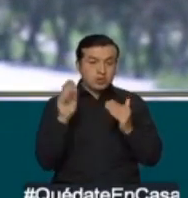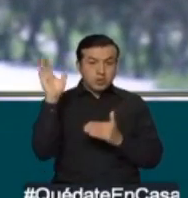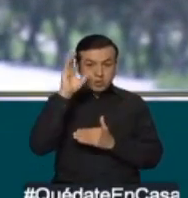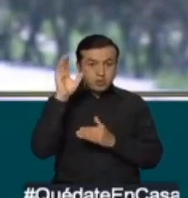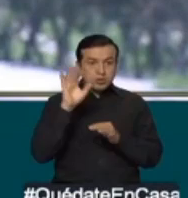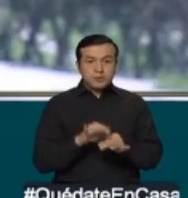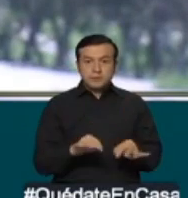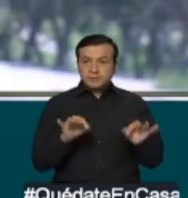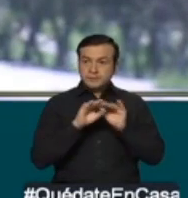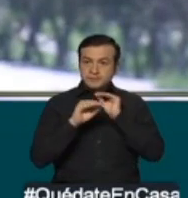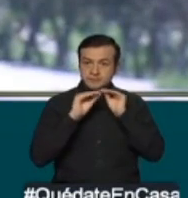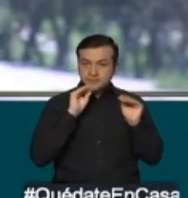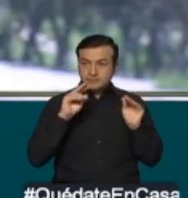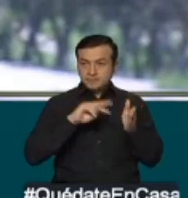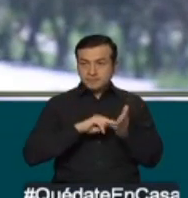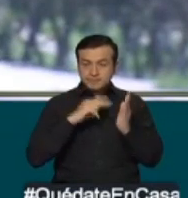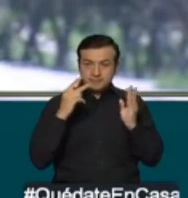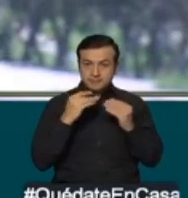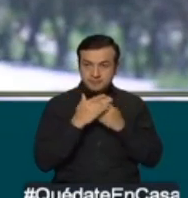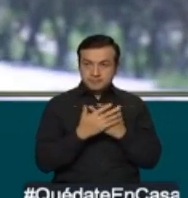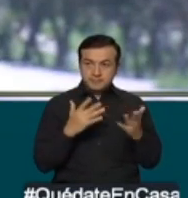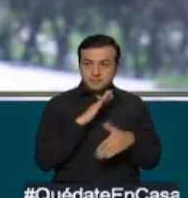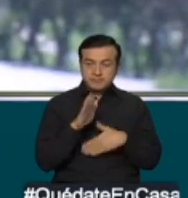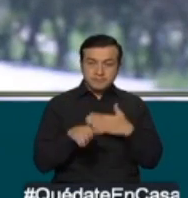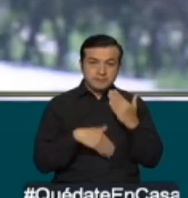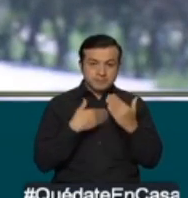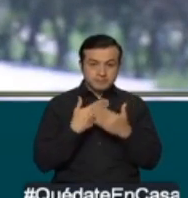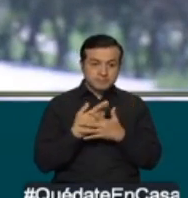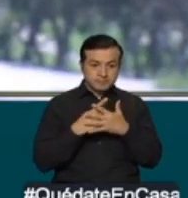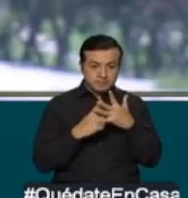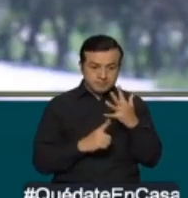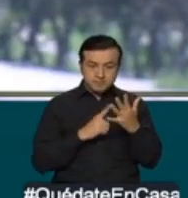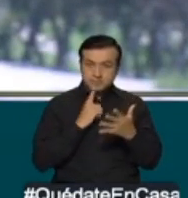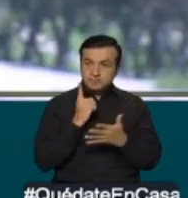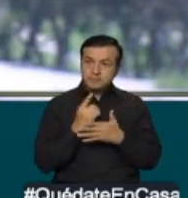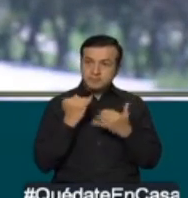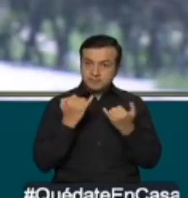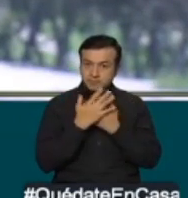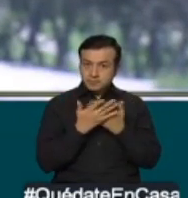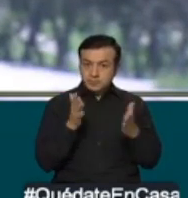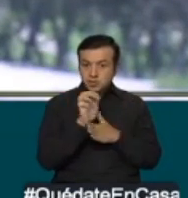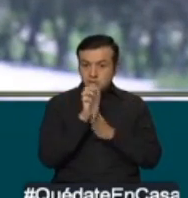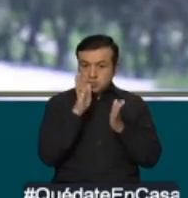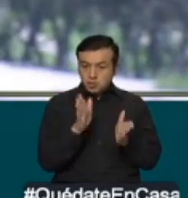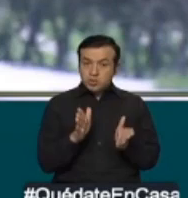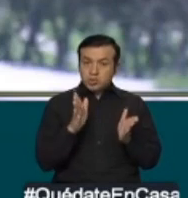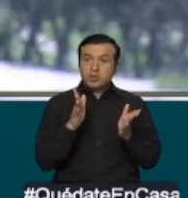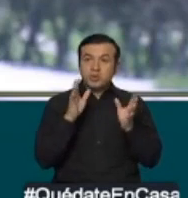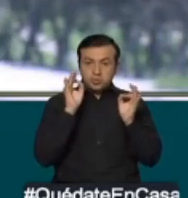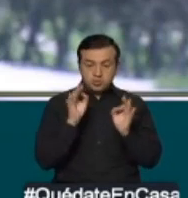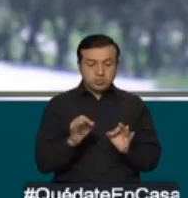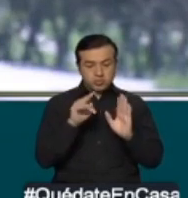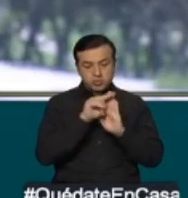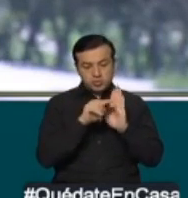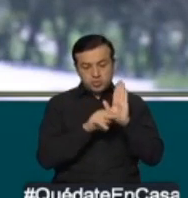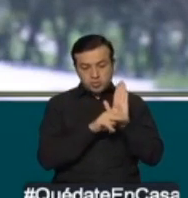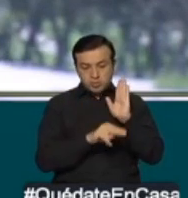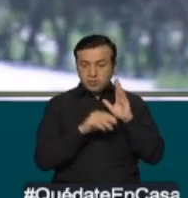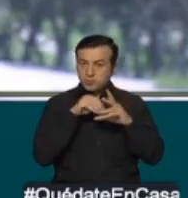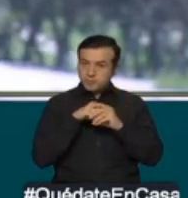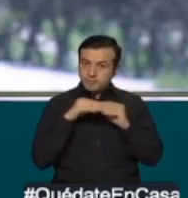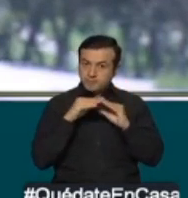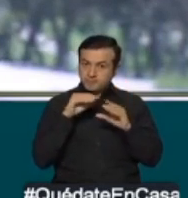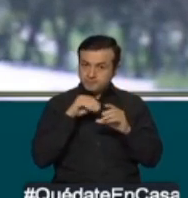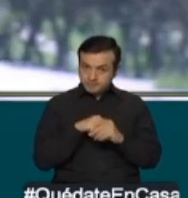importante a través de la tecnología de todos los casos que podamos tener hoy día si los ecuatorianos estamos cumpliendo la norma de quedarnos en casa